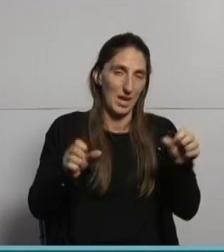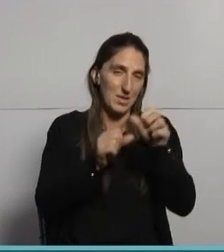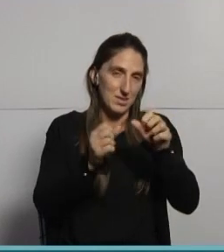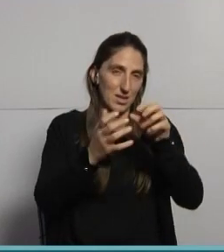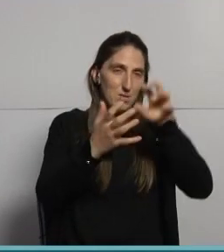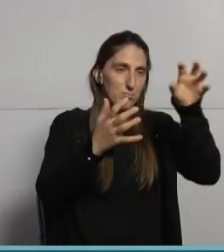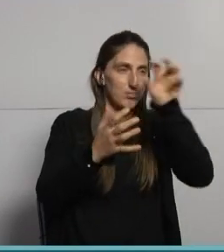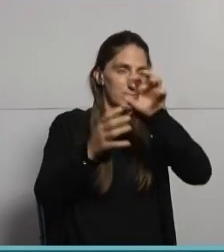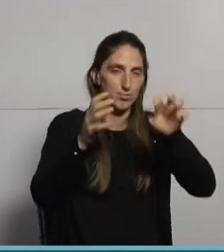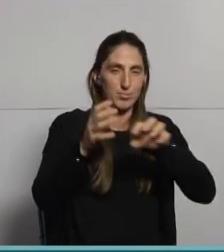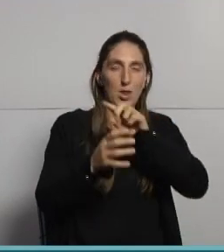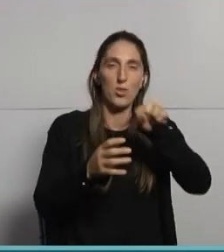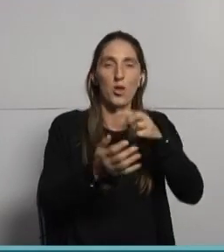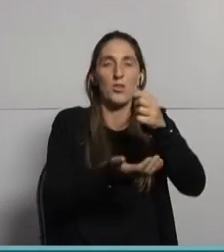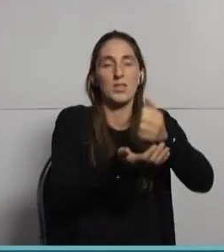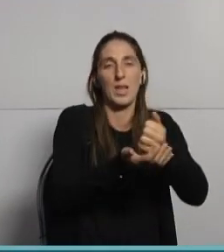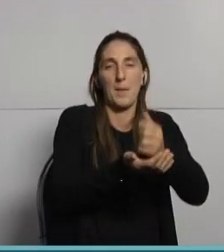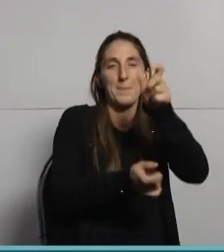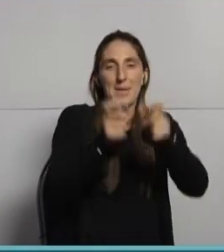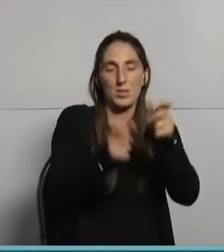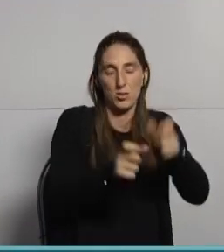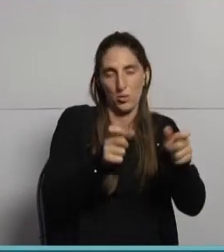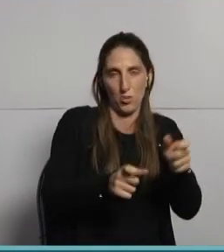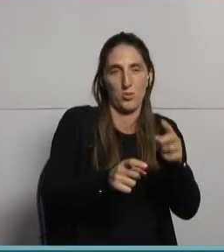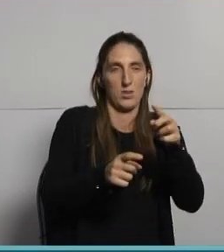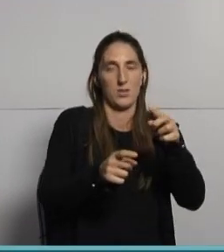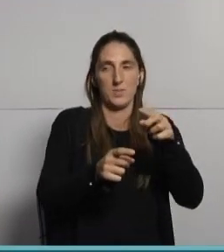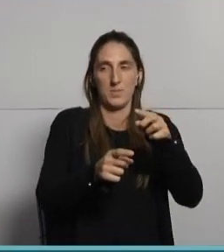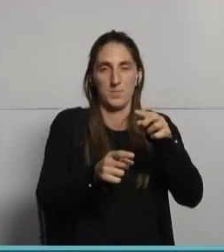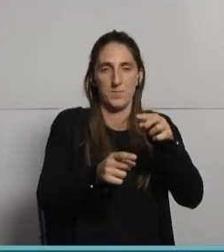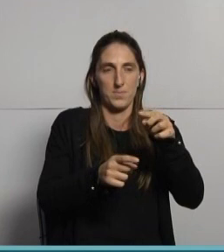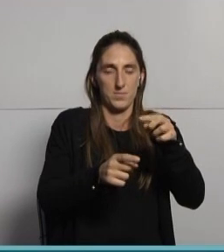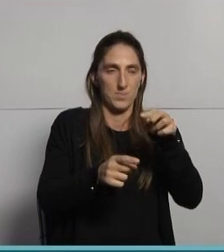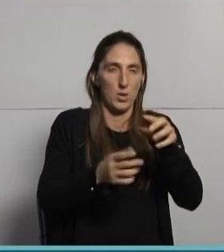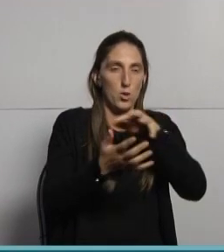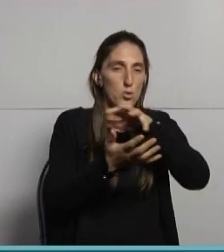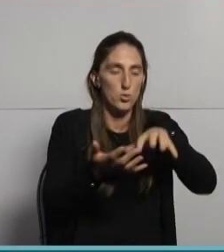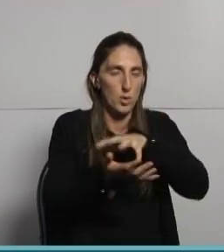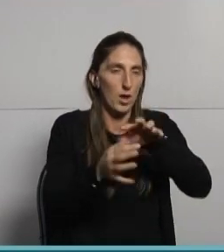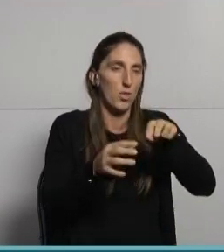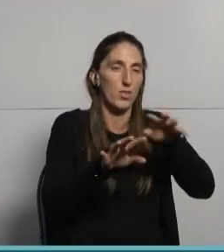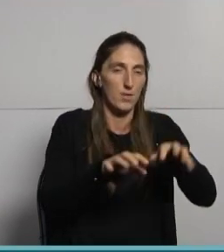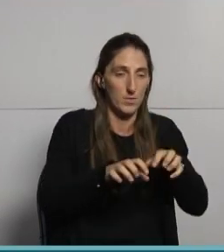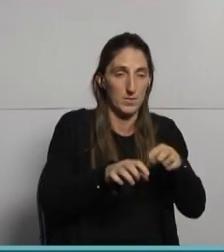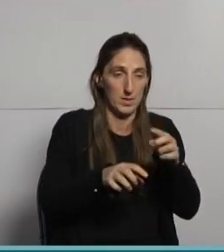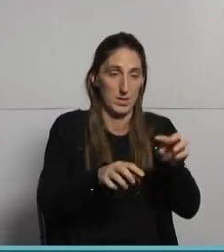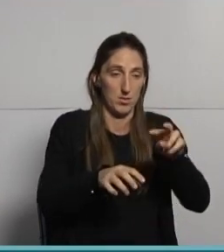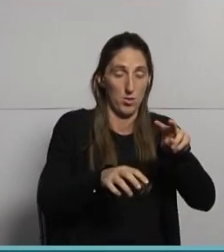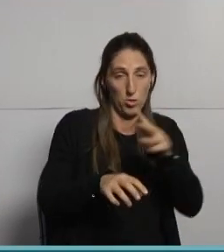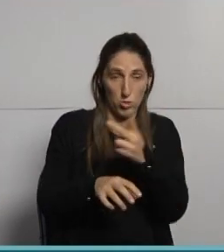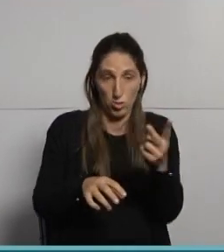con ubicación de dónde están esas personas con mayor factor de riesgo, dónde están ubicadas, su población, su lugar, y ambas informaciones, la de